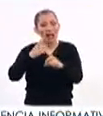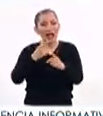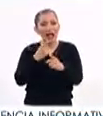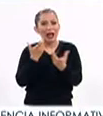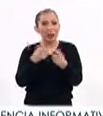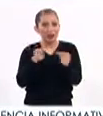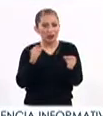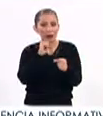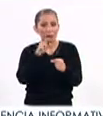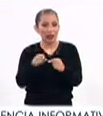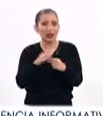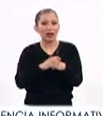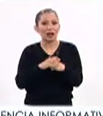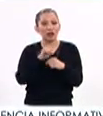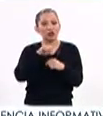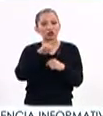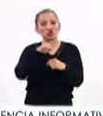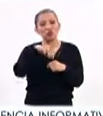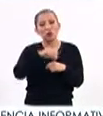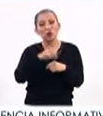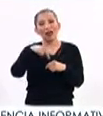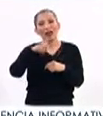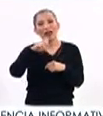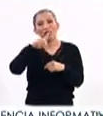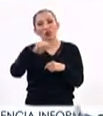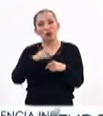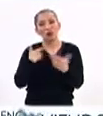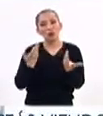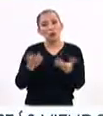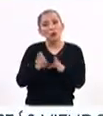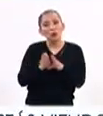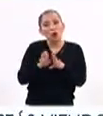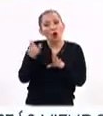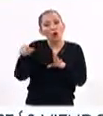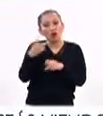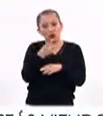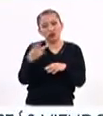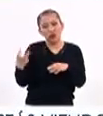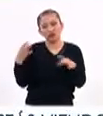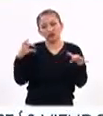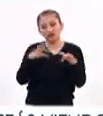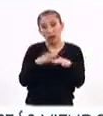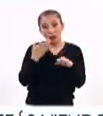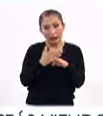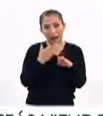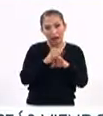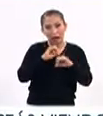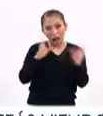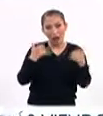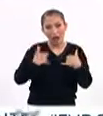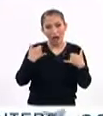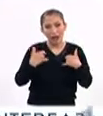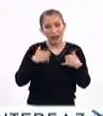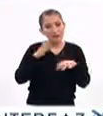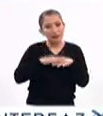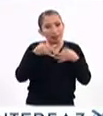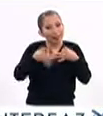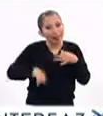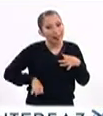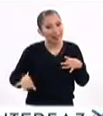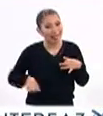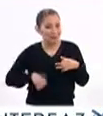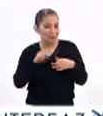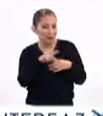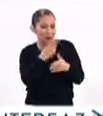muy tradicionales también como el sumo o el kendo. Entonces la verdad es que creo que son ambas partes. Digo, ahorita obviamente a los jóvenes lo que más les interesa es